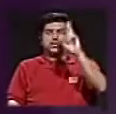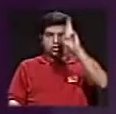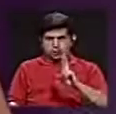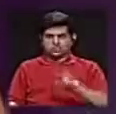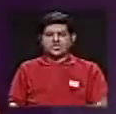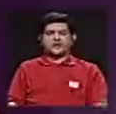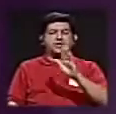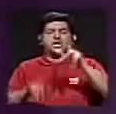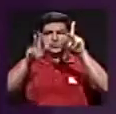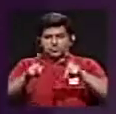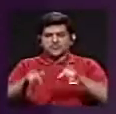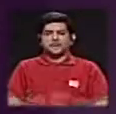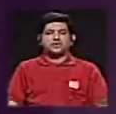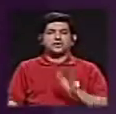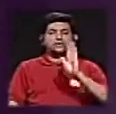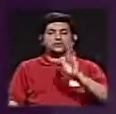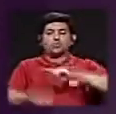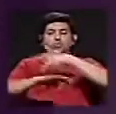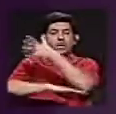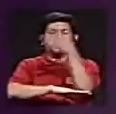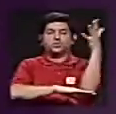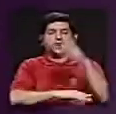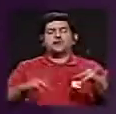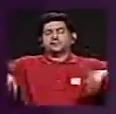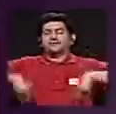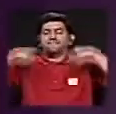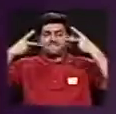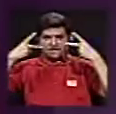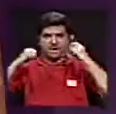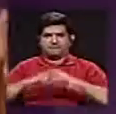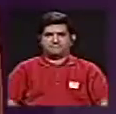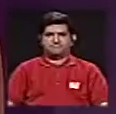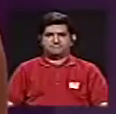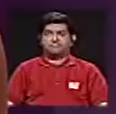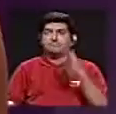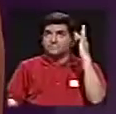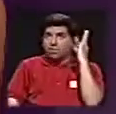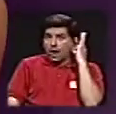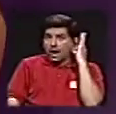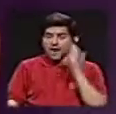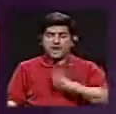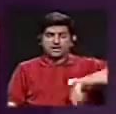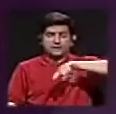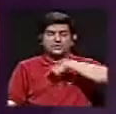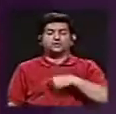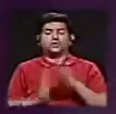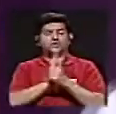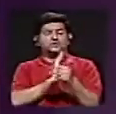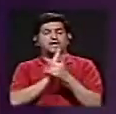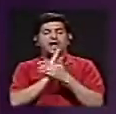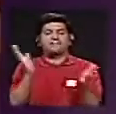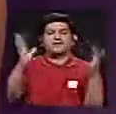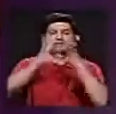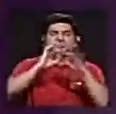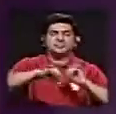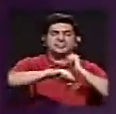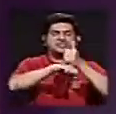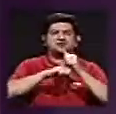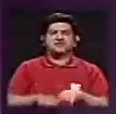para su gente para su naturaleza para la vida y bueno y las mujeres somos expertas en unir y en crear